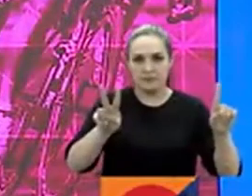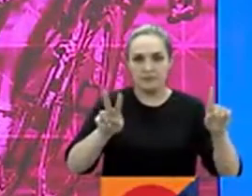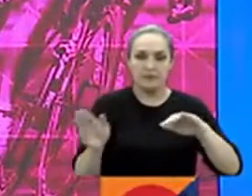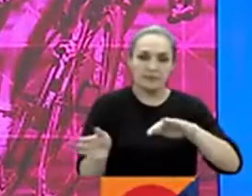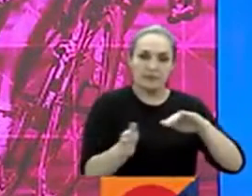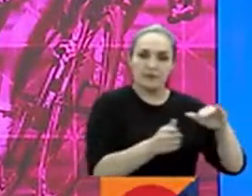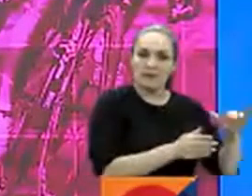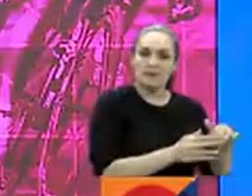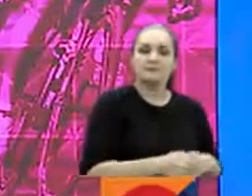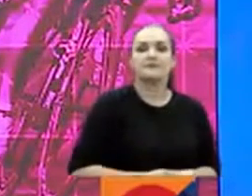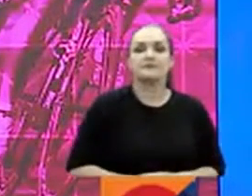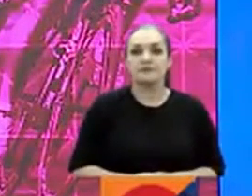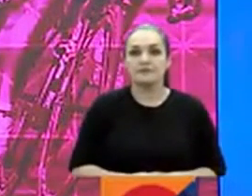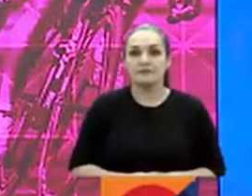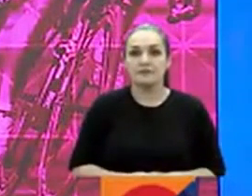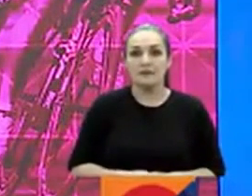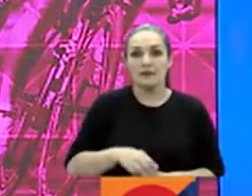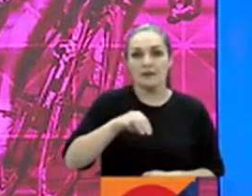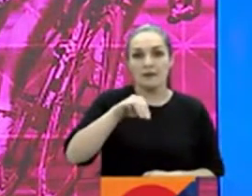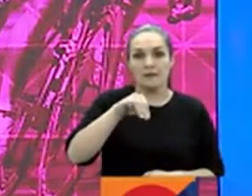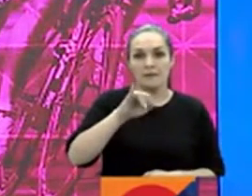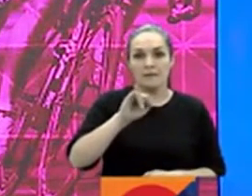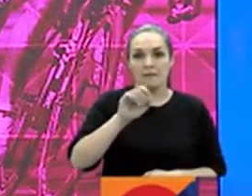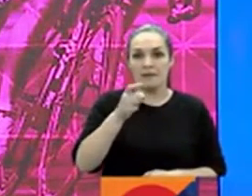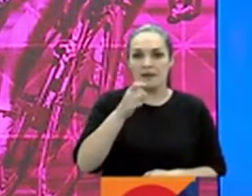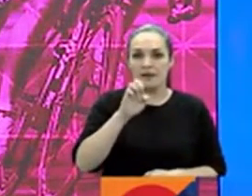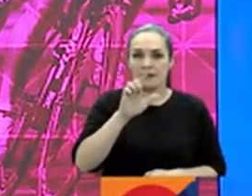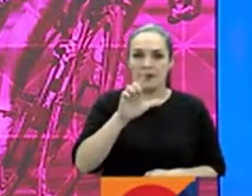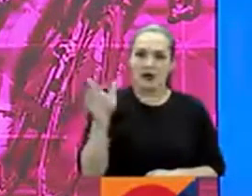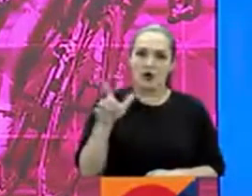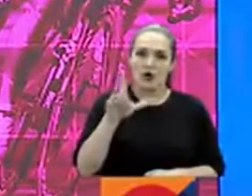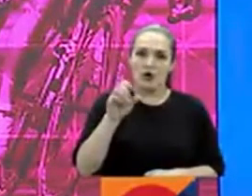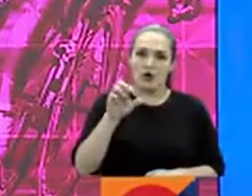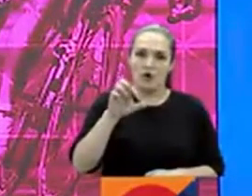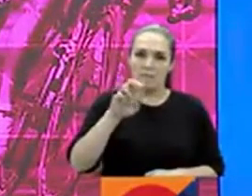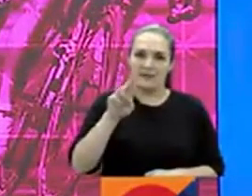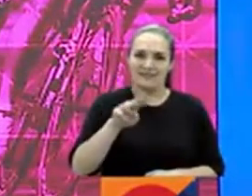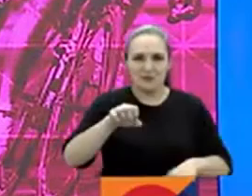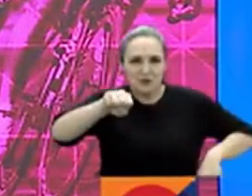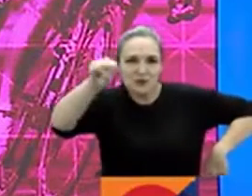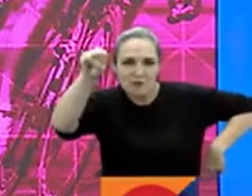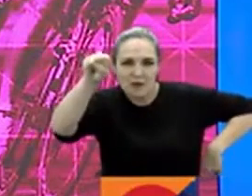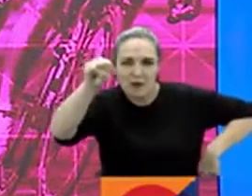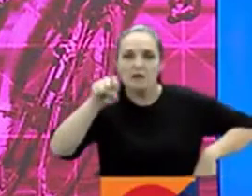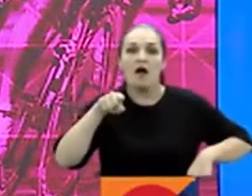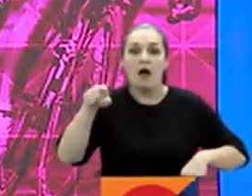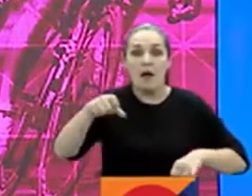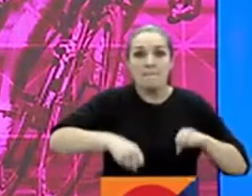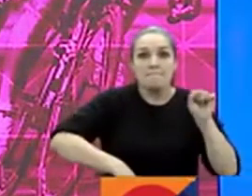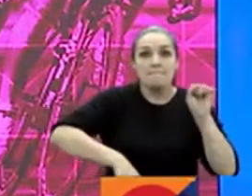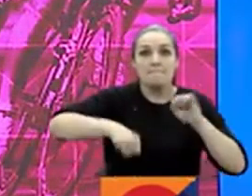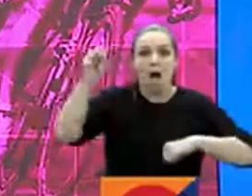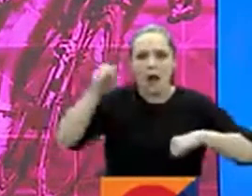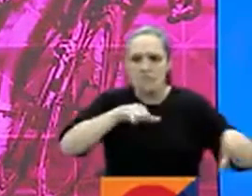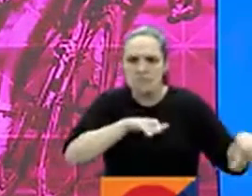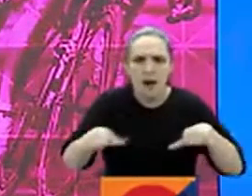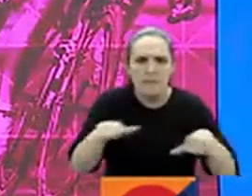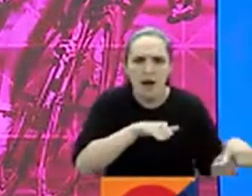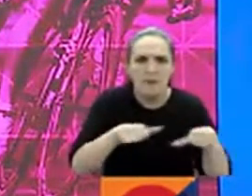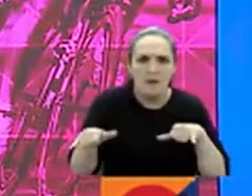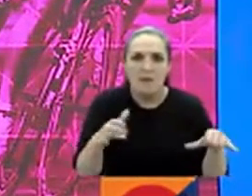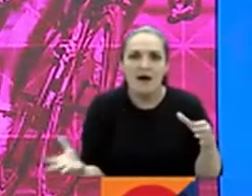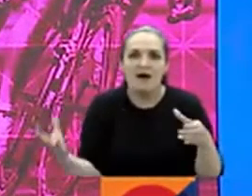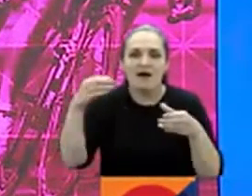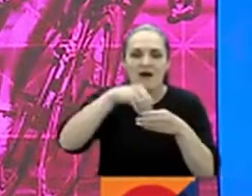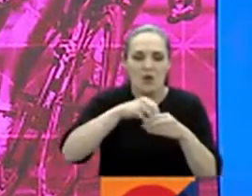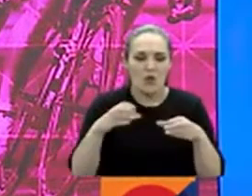Miguel Ángel Superman López ganó la clásica de Villeta en Cundinamarca y se adjudicó su primera competencia en un retorno al equipo nacional